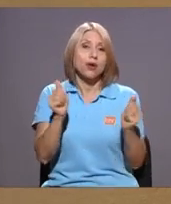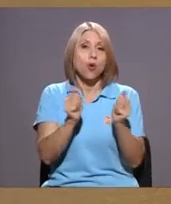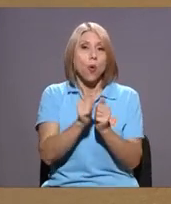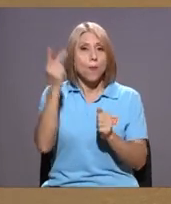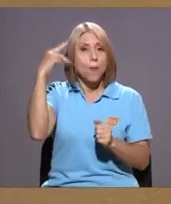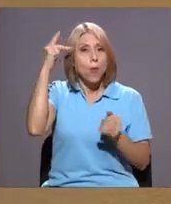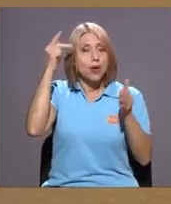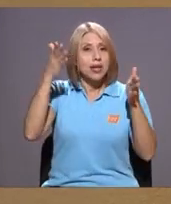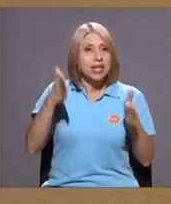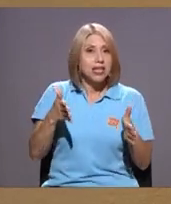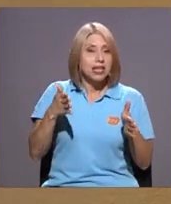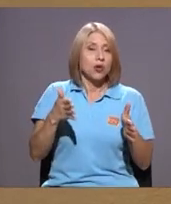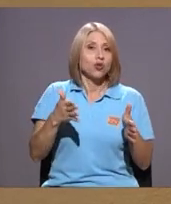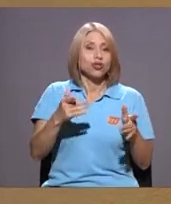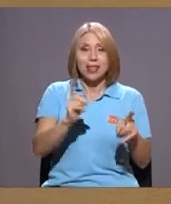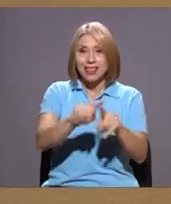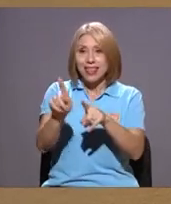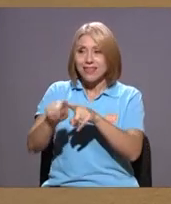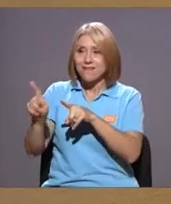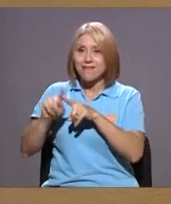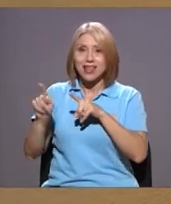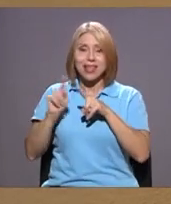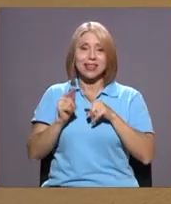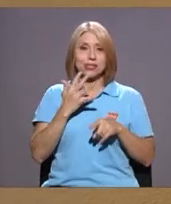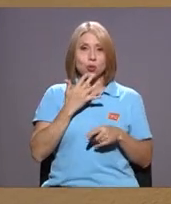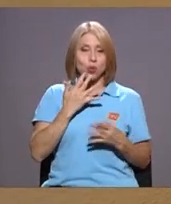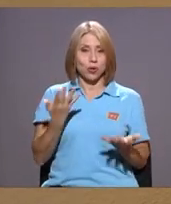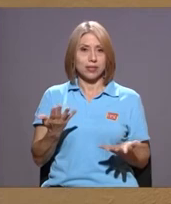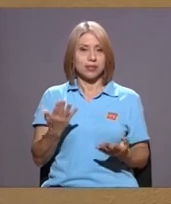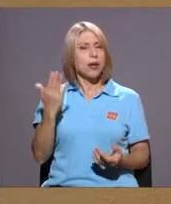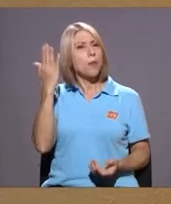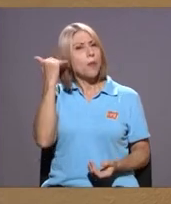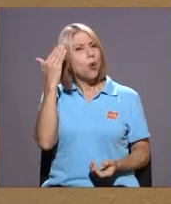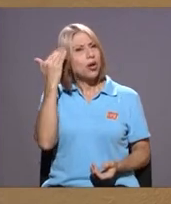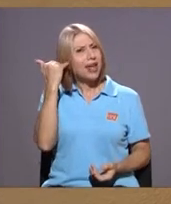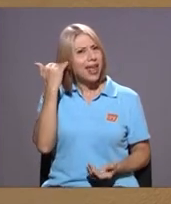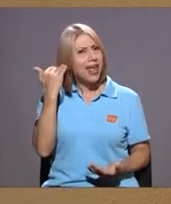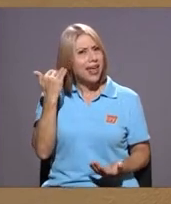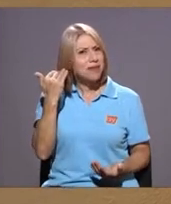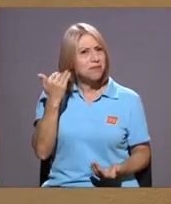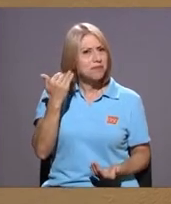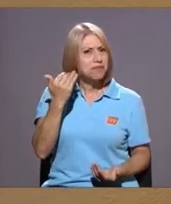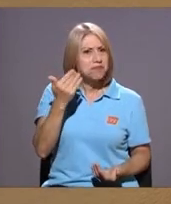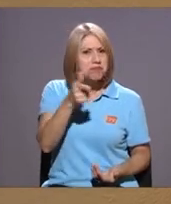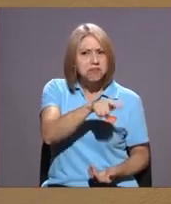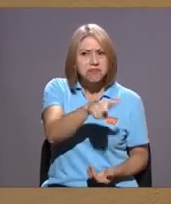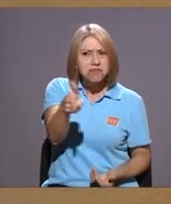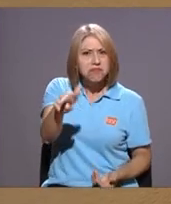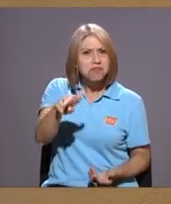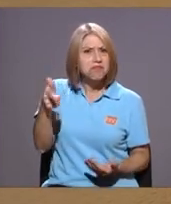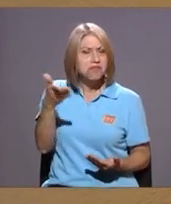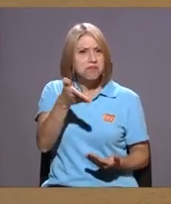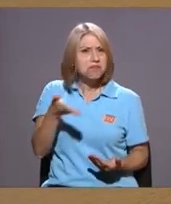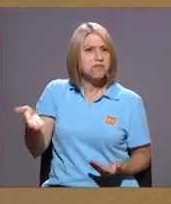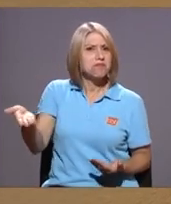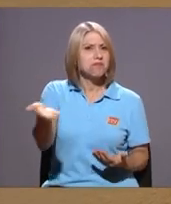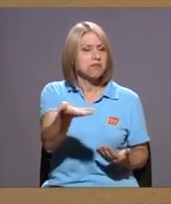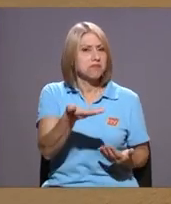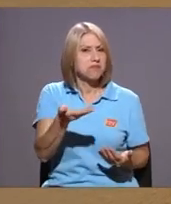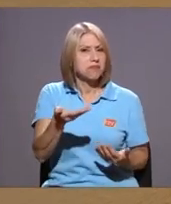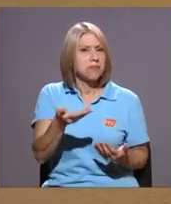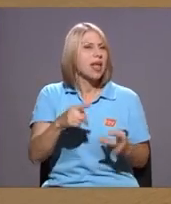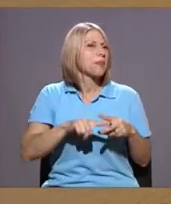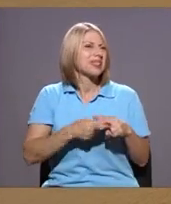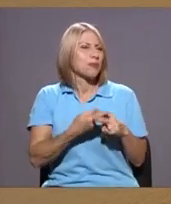de uno y otro color porque unos y otros y tal vez tal vez empecemos por los empresarios